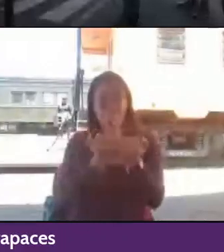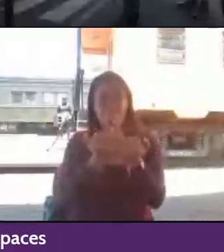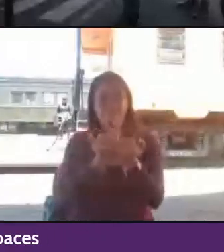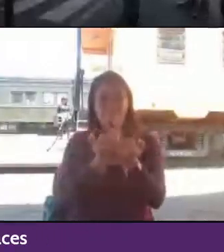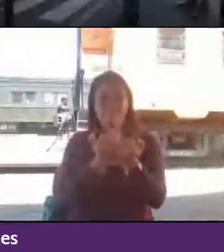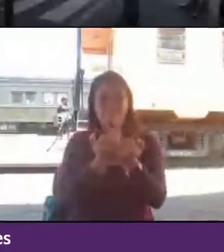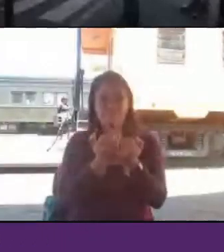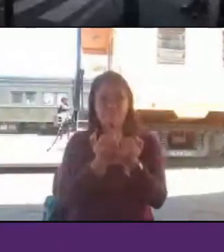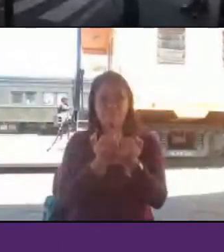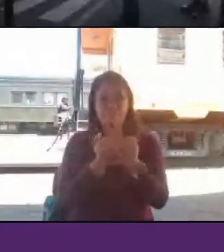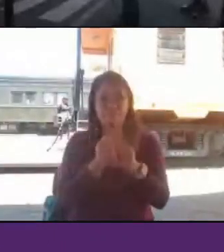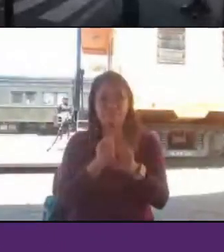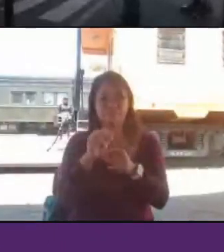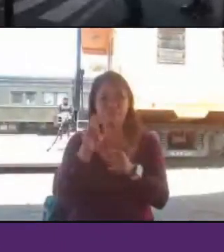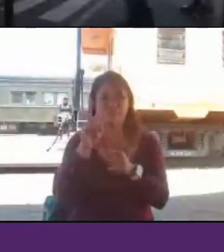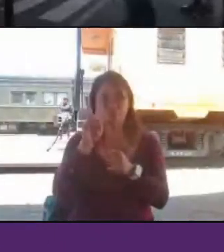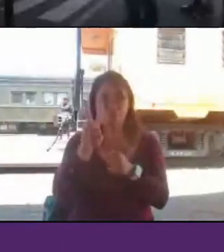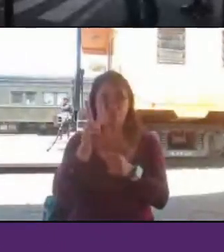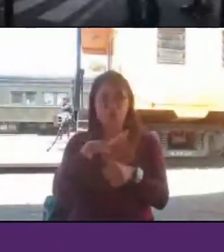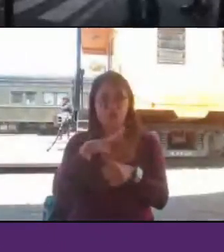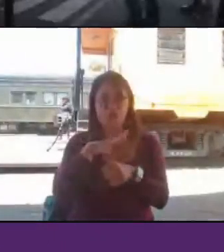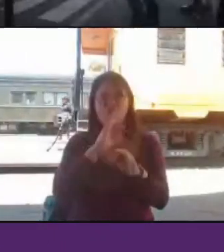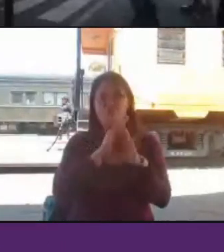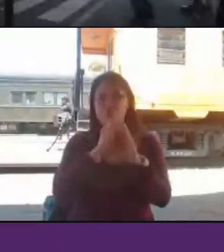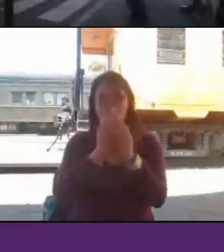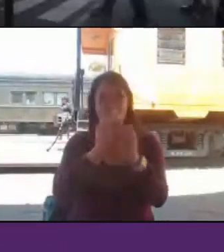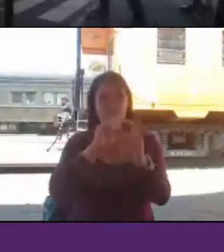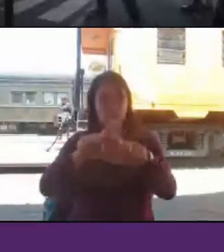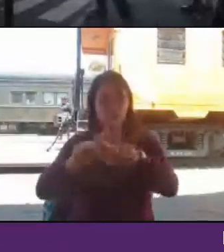buena variación de formas y tamaños.